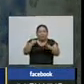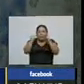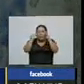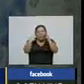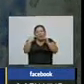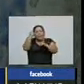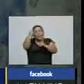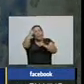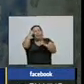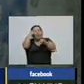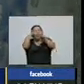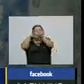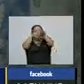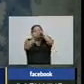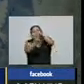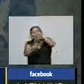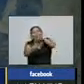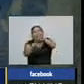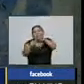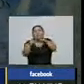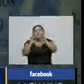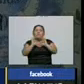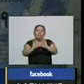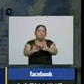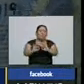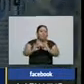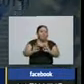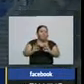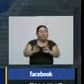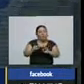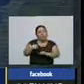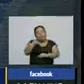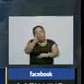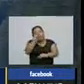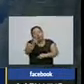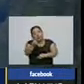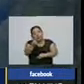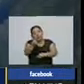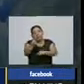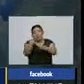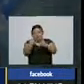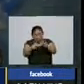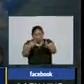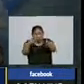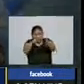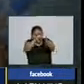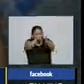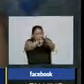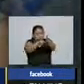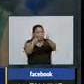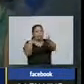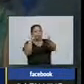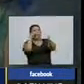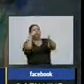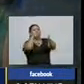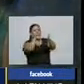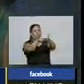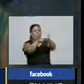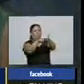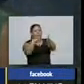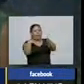desaparecido porque preferiblemente es ver a una persona muerta, enterrarla, a tenerla